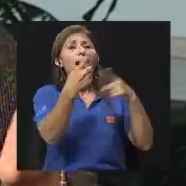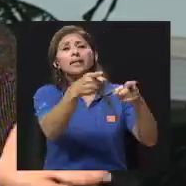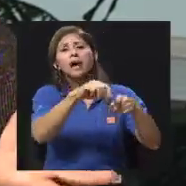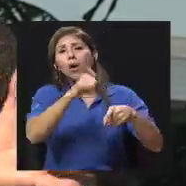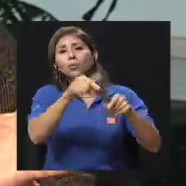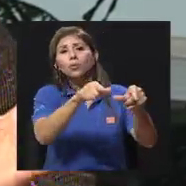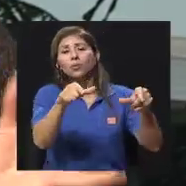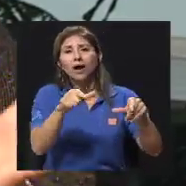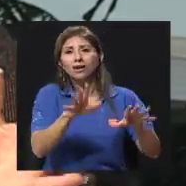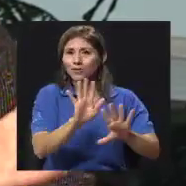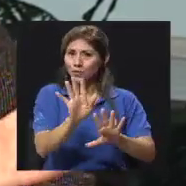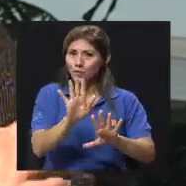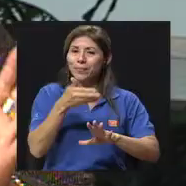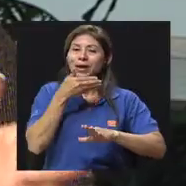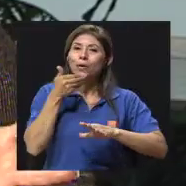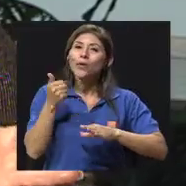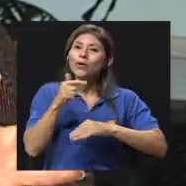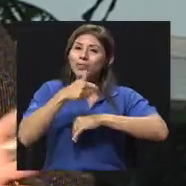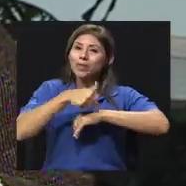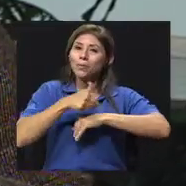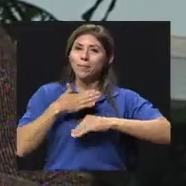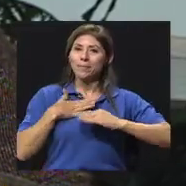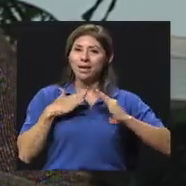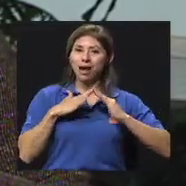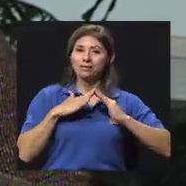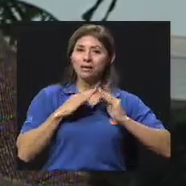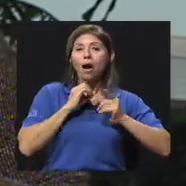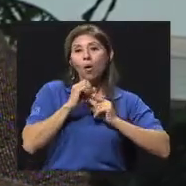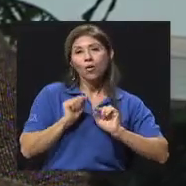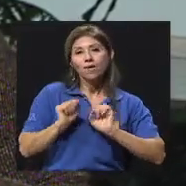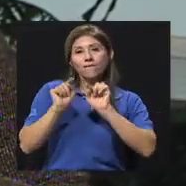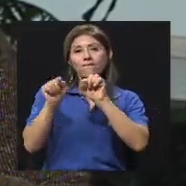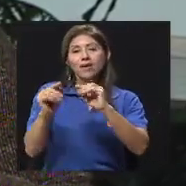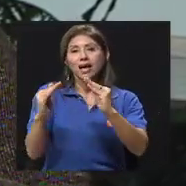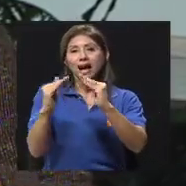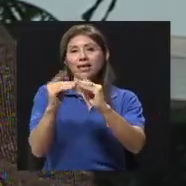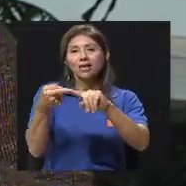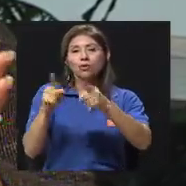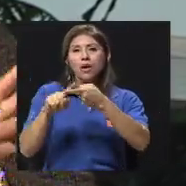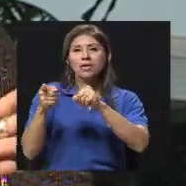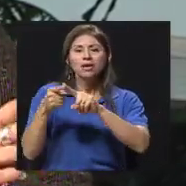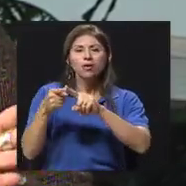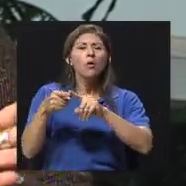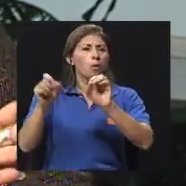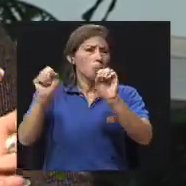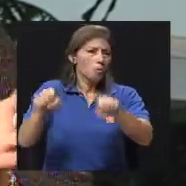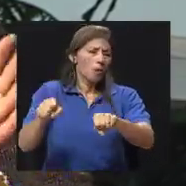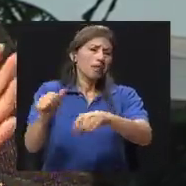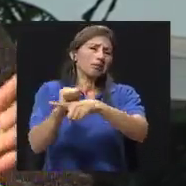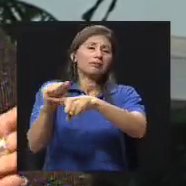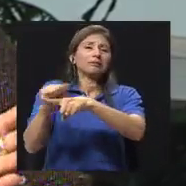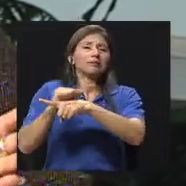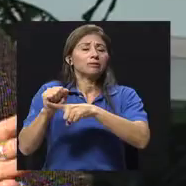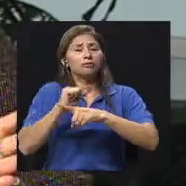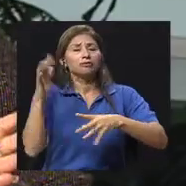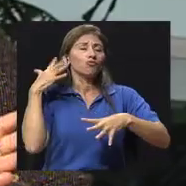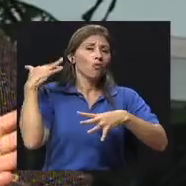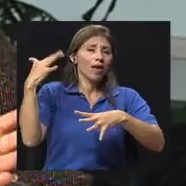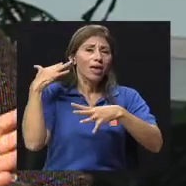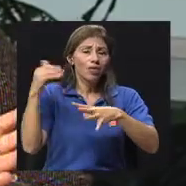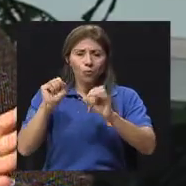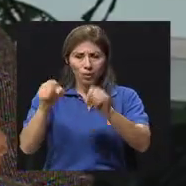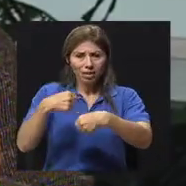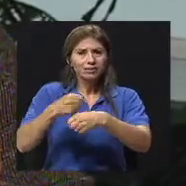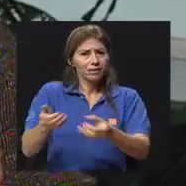¿No sería mejor darles un tiempo en mi casa o en la casa de un amigo que sé que están bien y dejarlos que hagan todo el ruido que quieran a determinadas